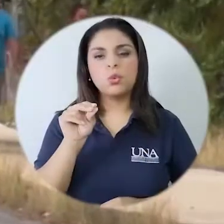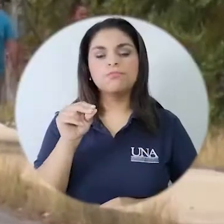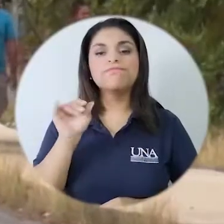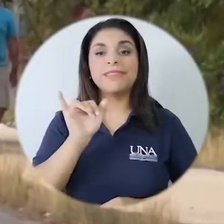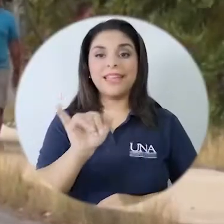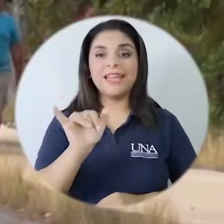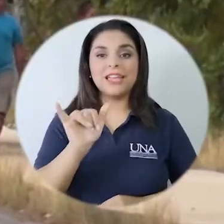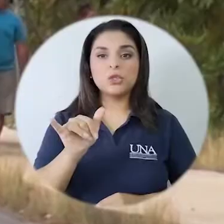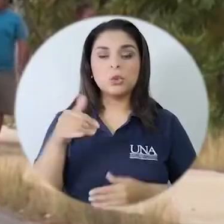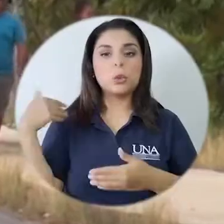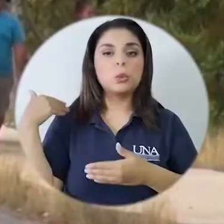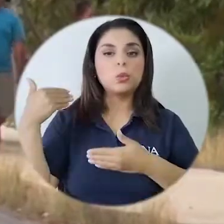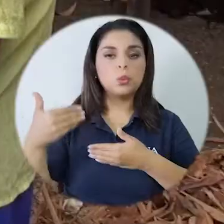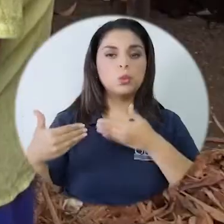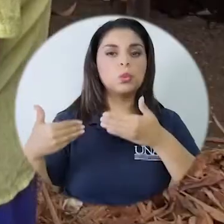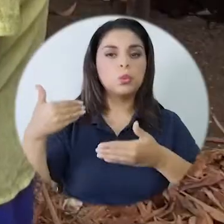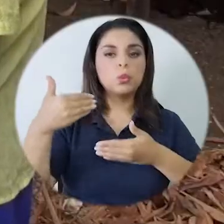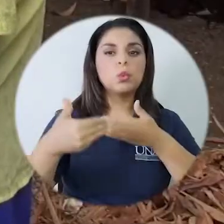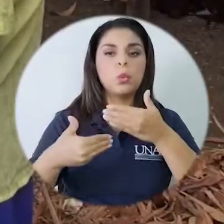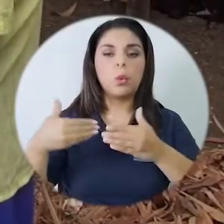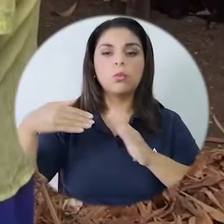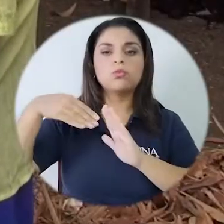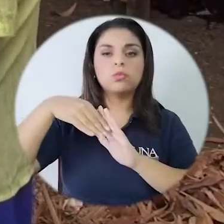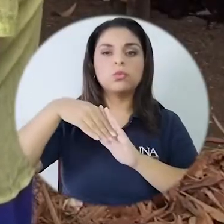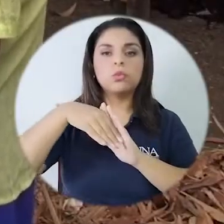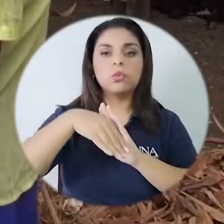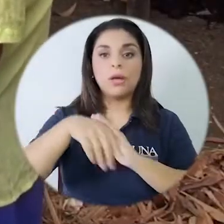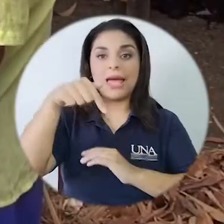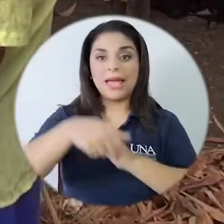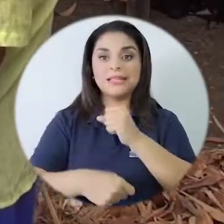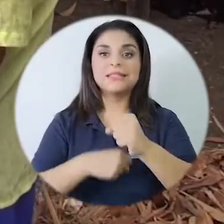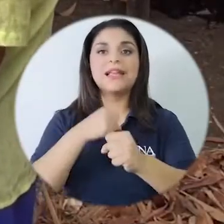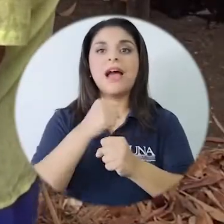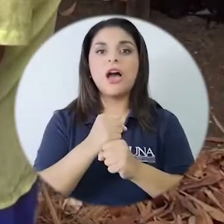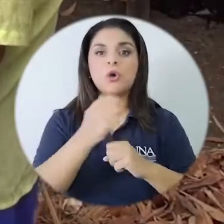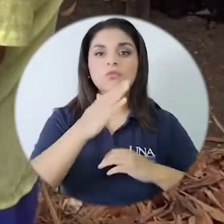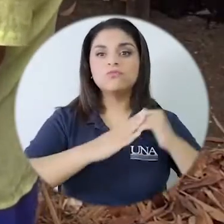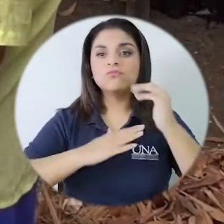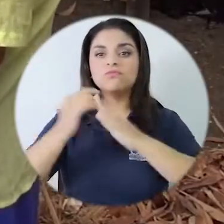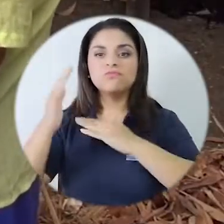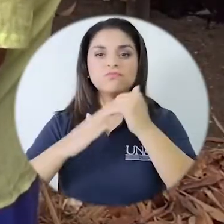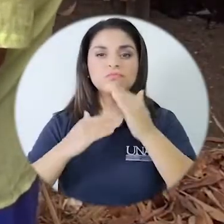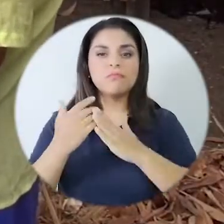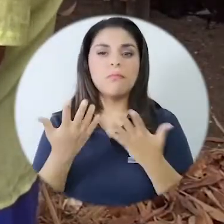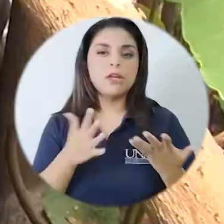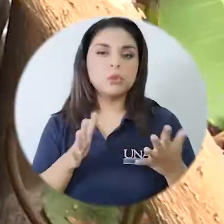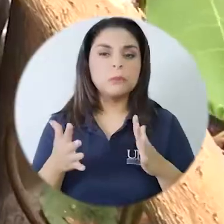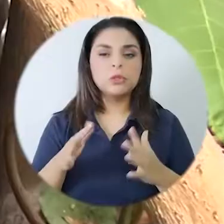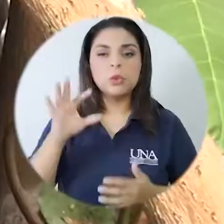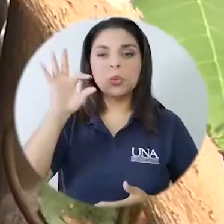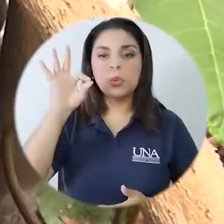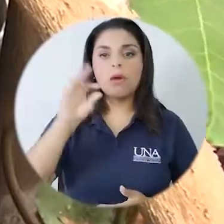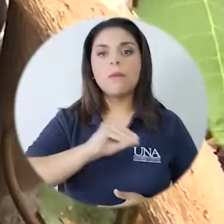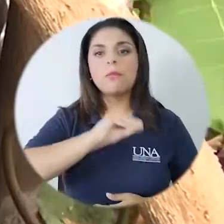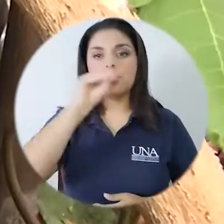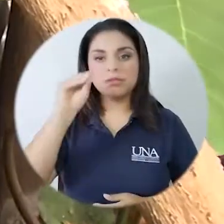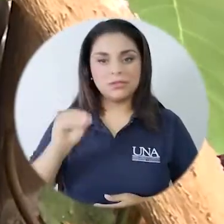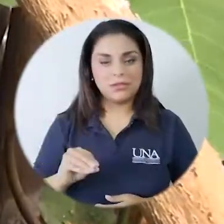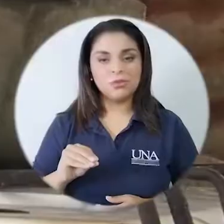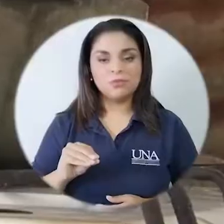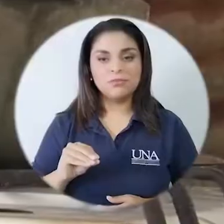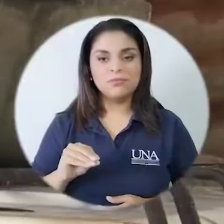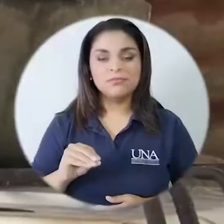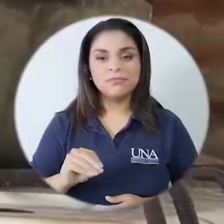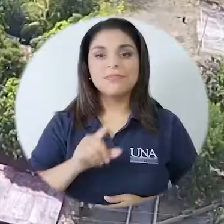No, esto ha venido en auge. El decrecimiento de este año se espera en términos de construcción de prácticamente un 9%